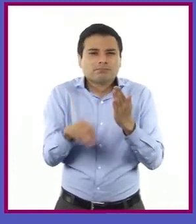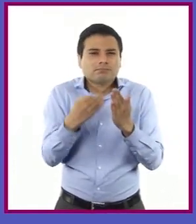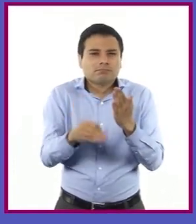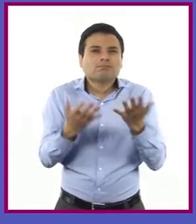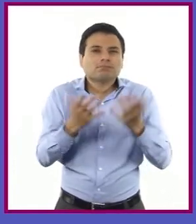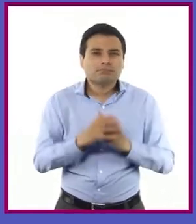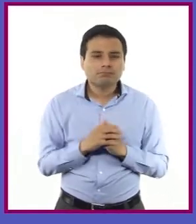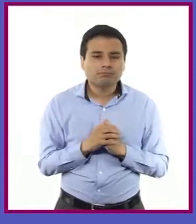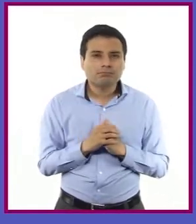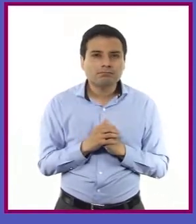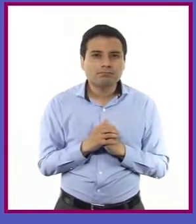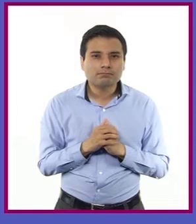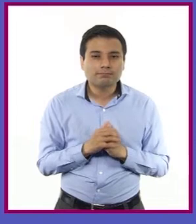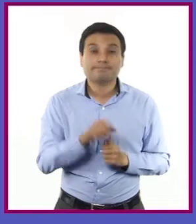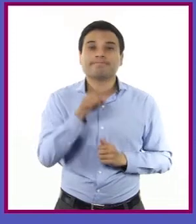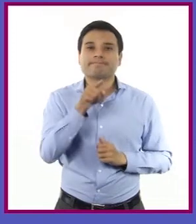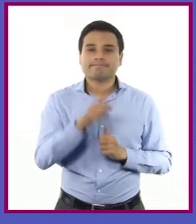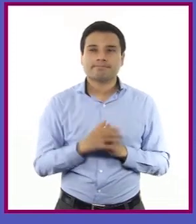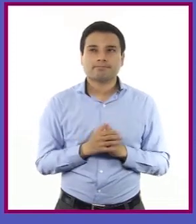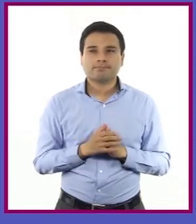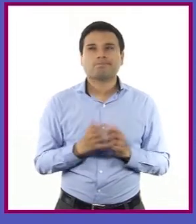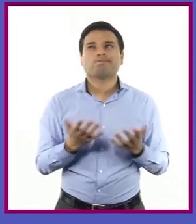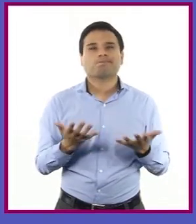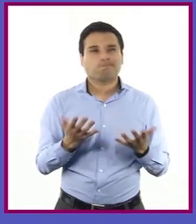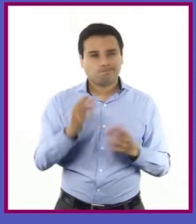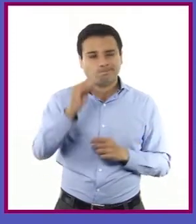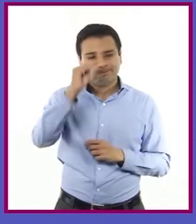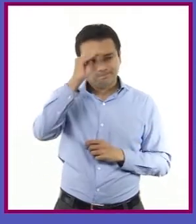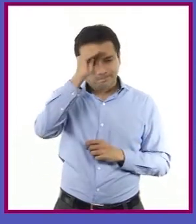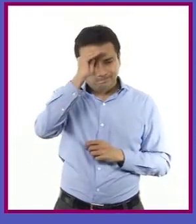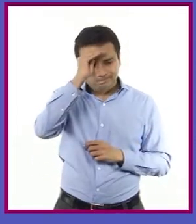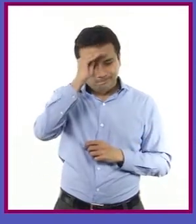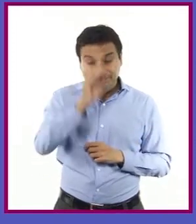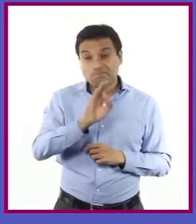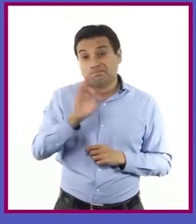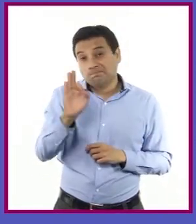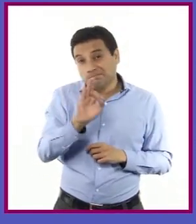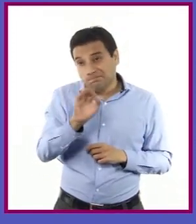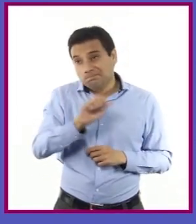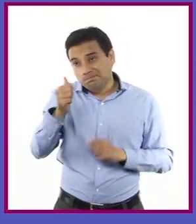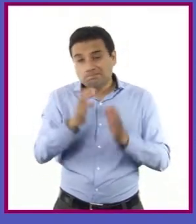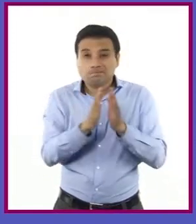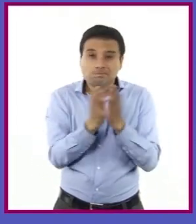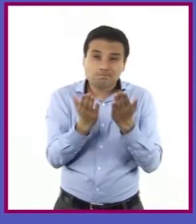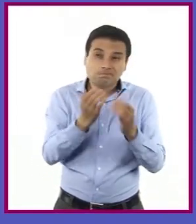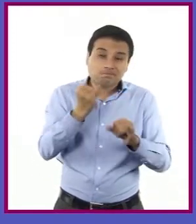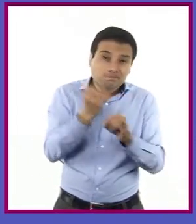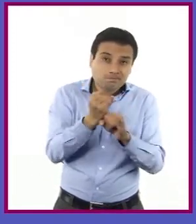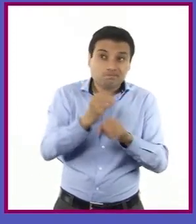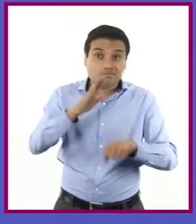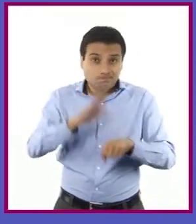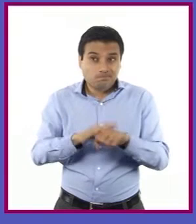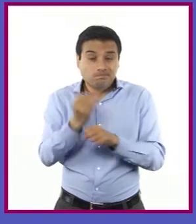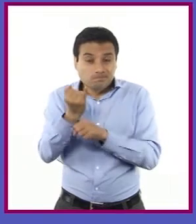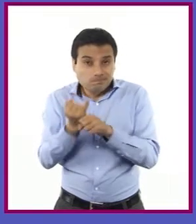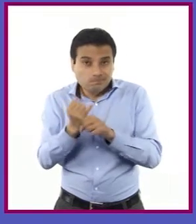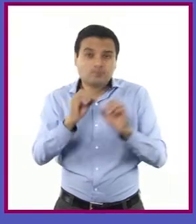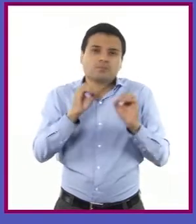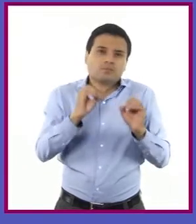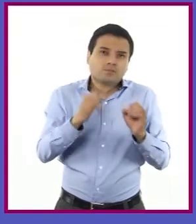pregunta, podrán sopesar la posibilidad de buscar más información o reducir la que ya